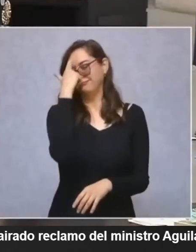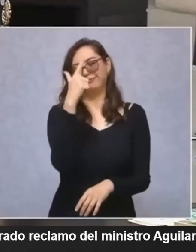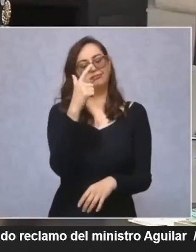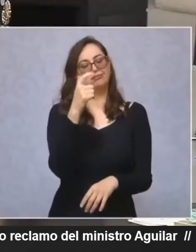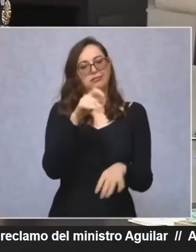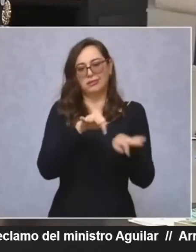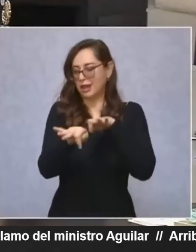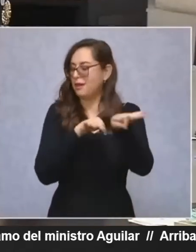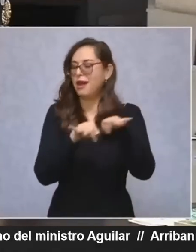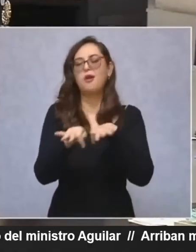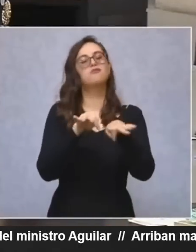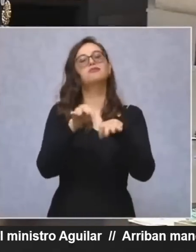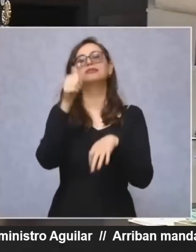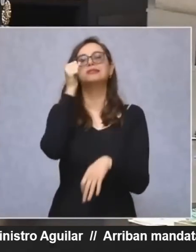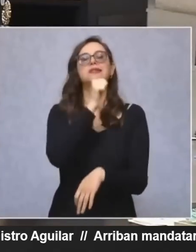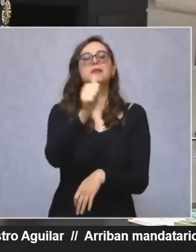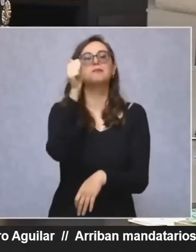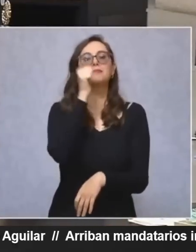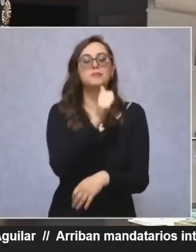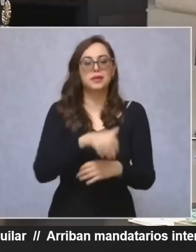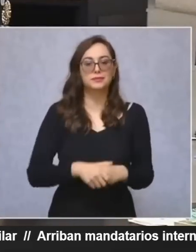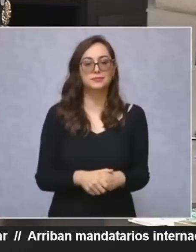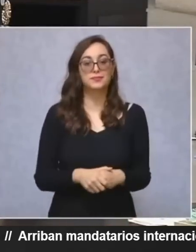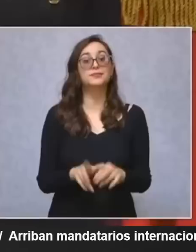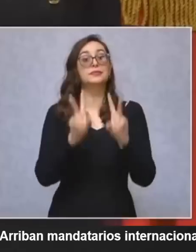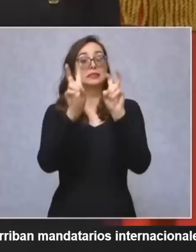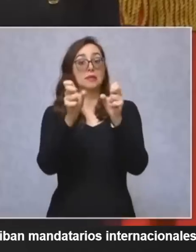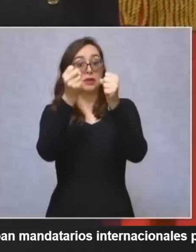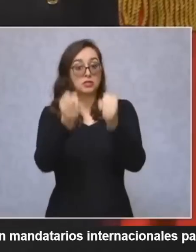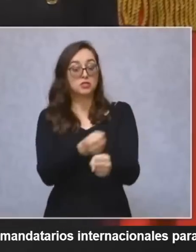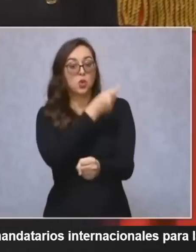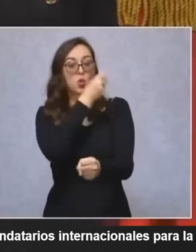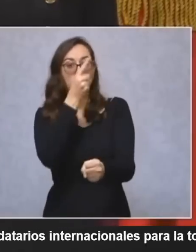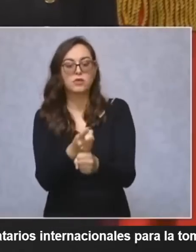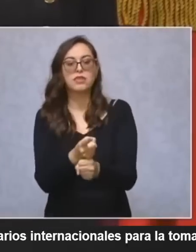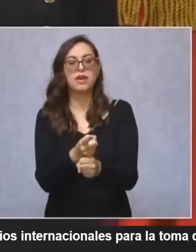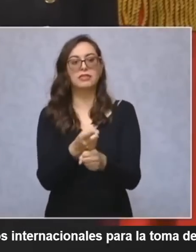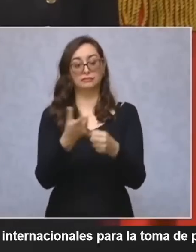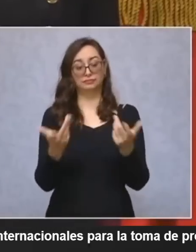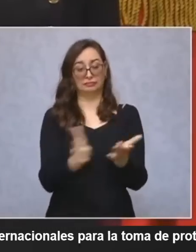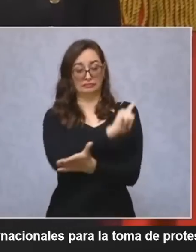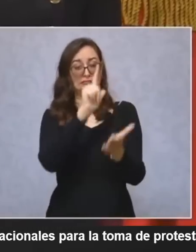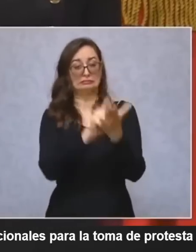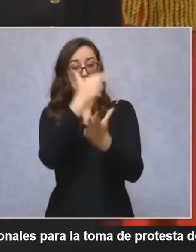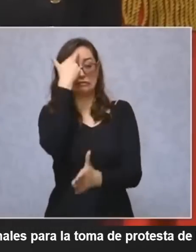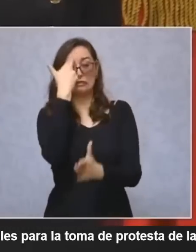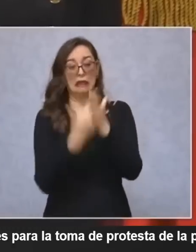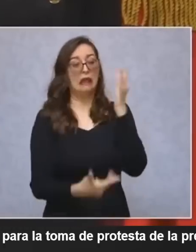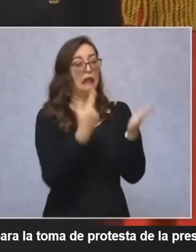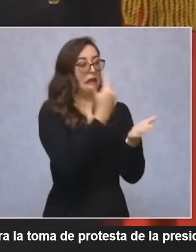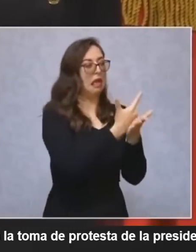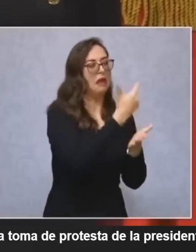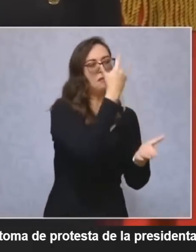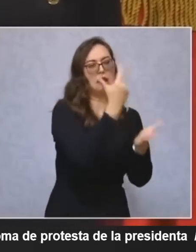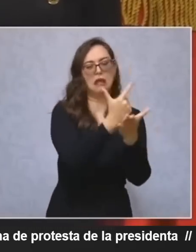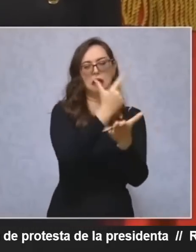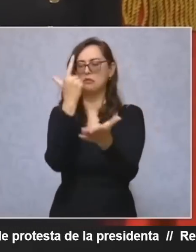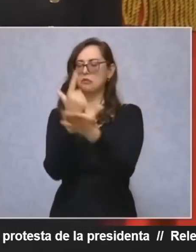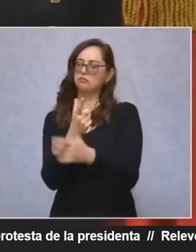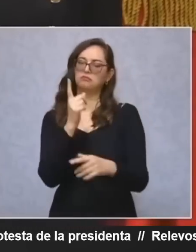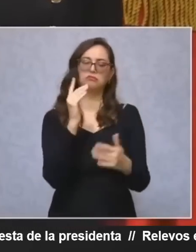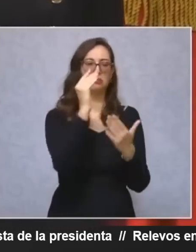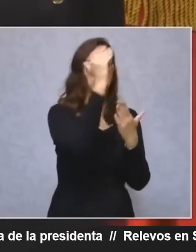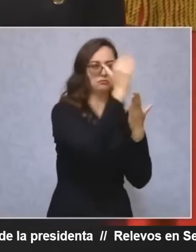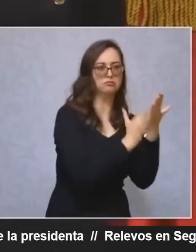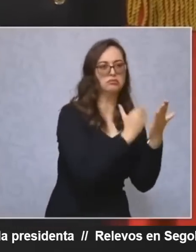de seguridad, garantizaremos la disminución de los delitos de alto impacto. No regresará la